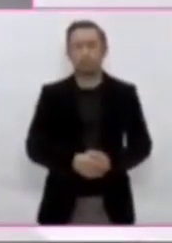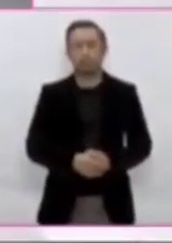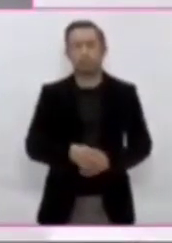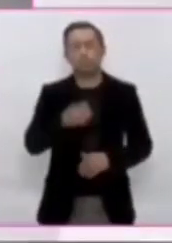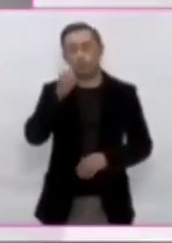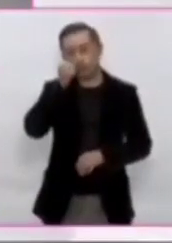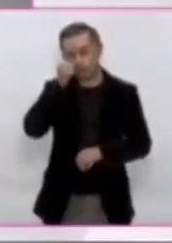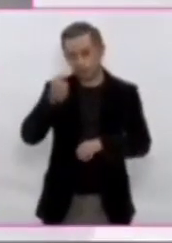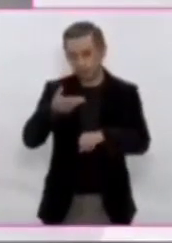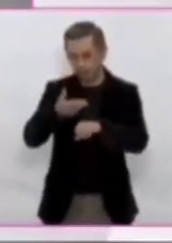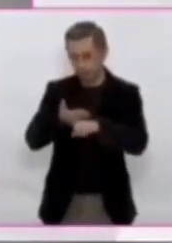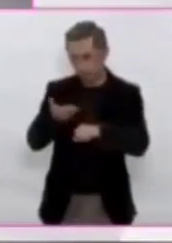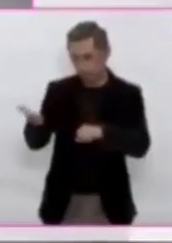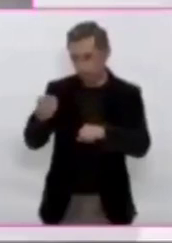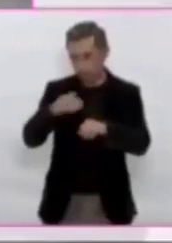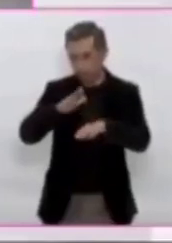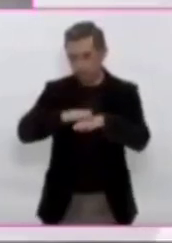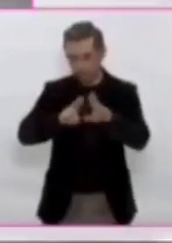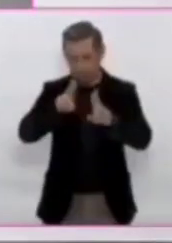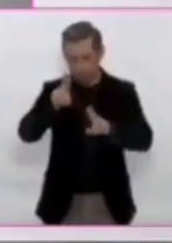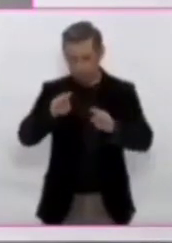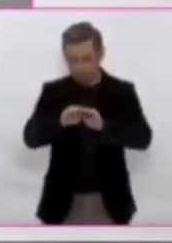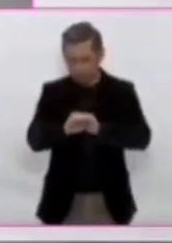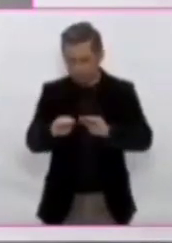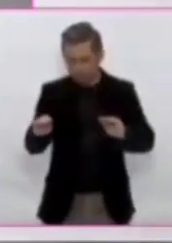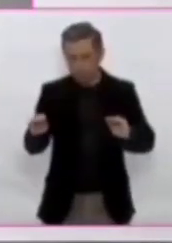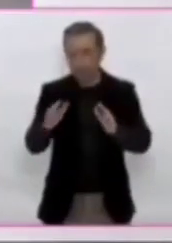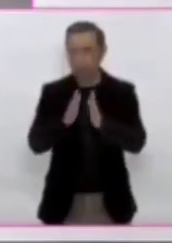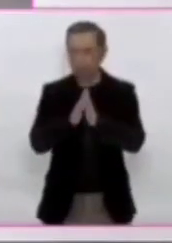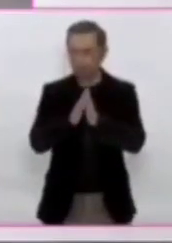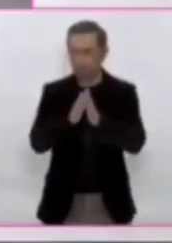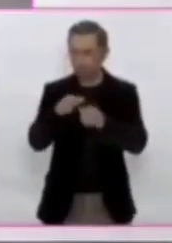Señor secretario, si no hay más intervenciones, proceda con la votación.